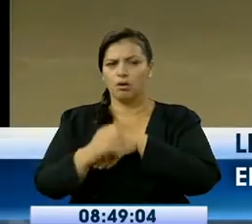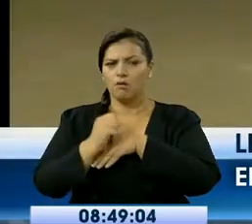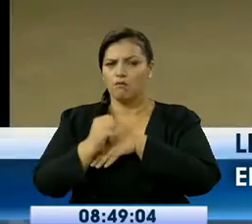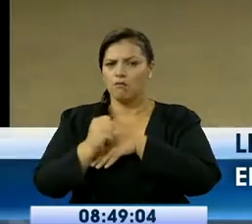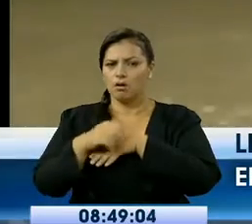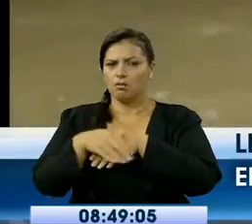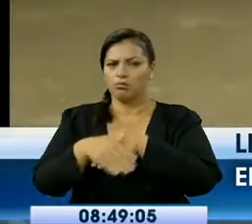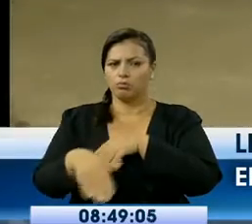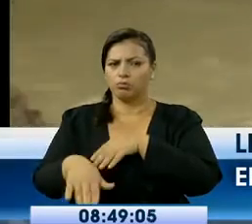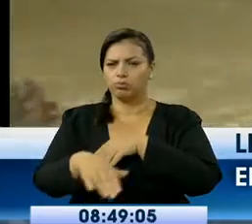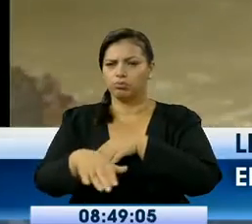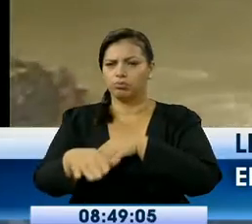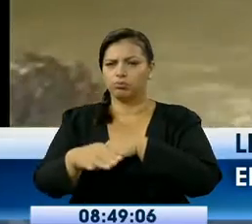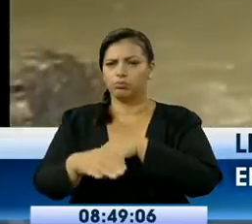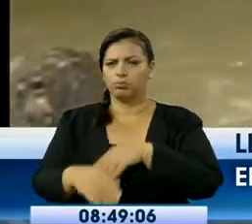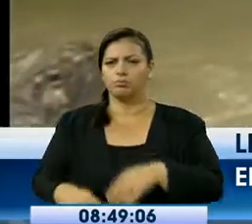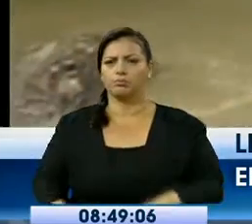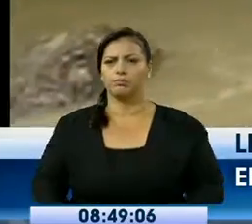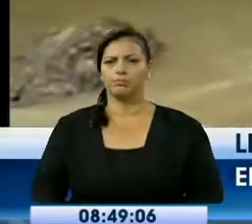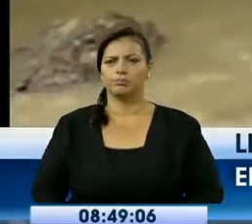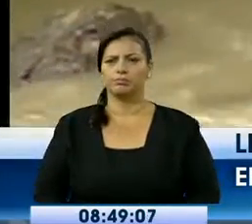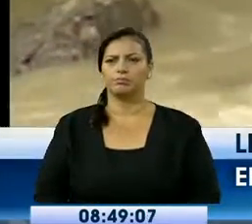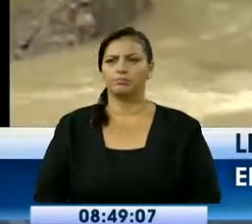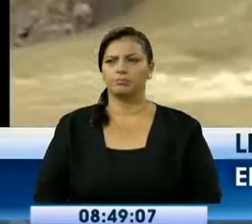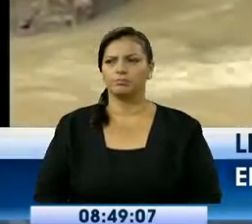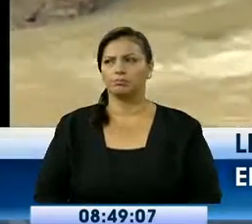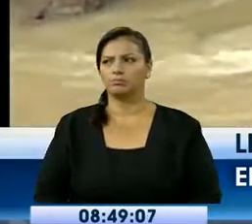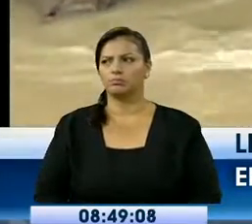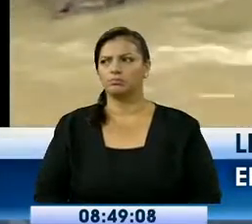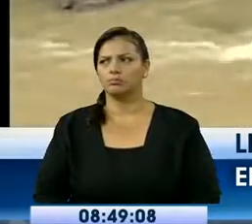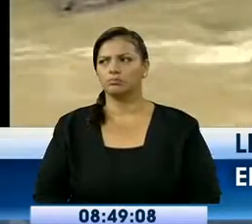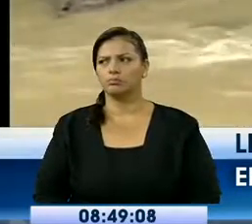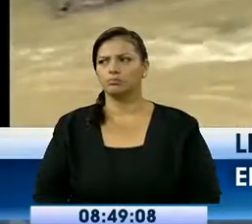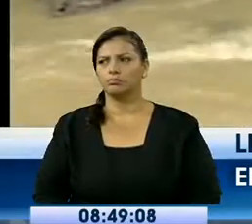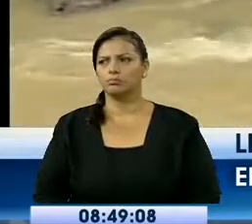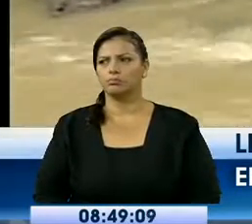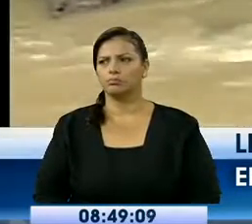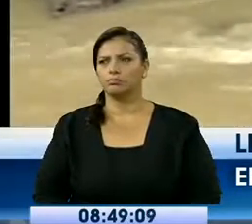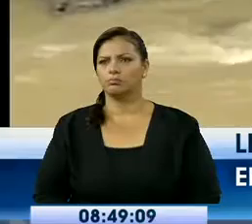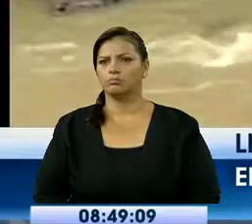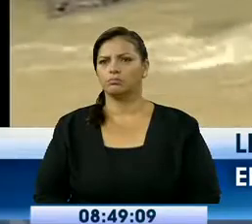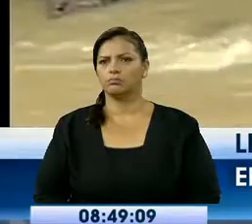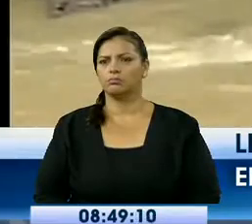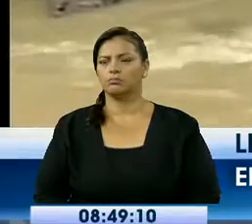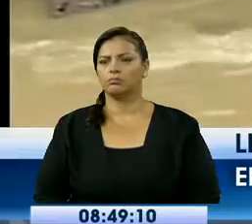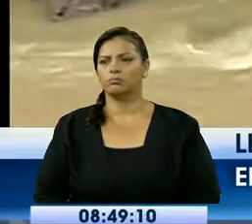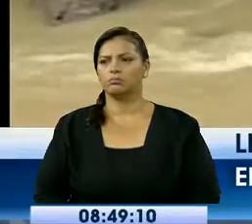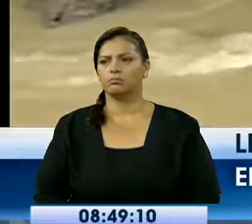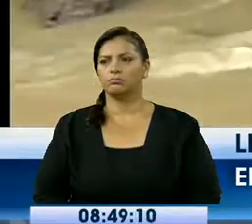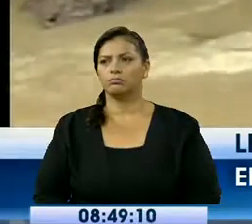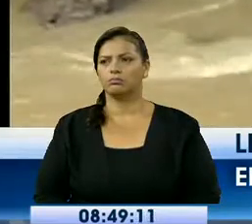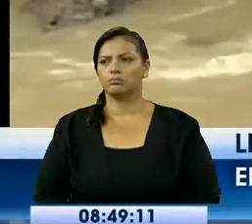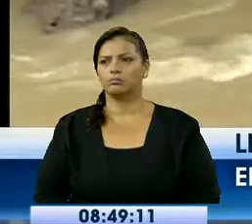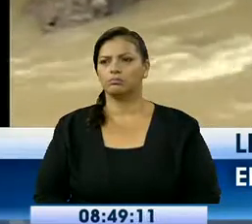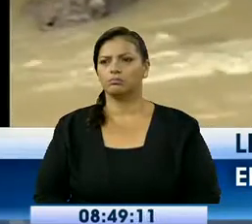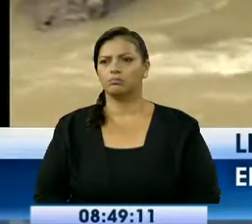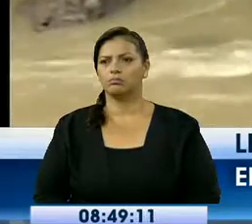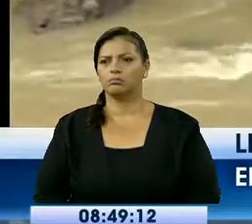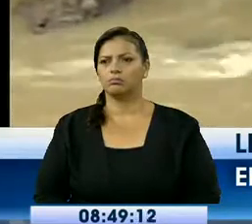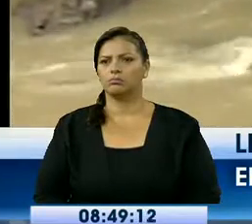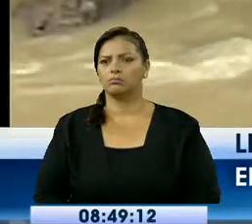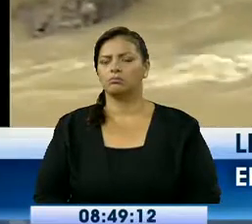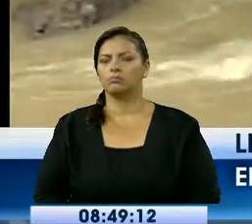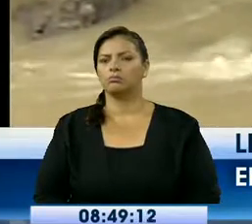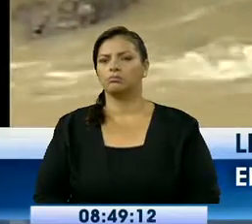bastante, corre. El agua por acá se siente con fuerza. Hay incluso algunas rocas. Tratamos de ingresar, pero parece